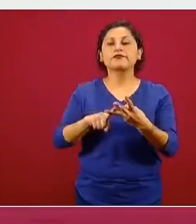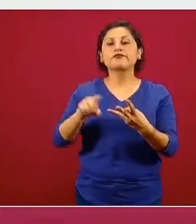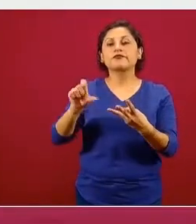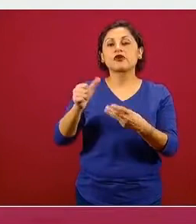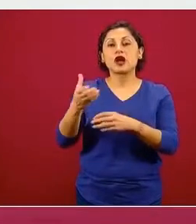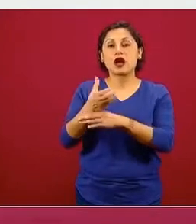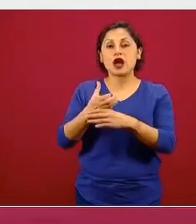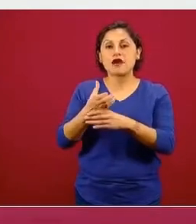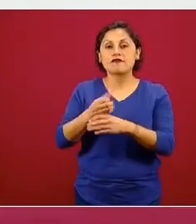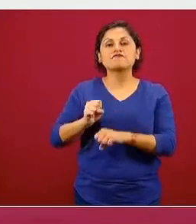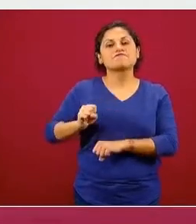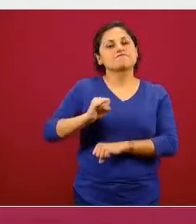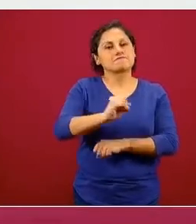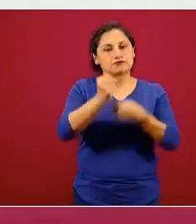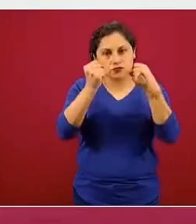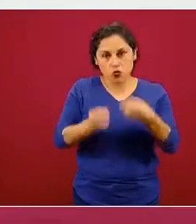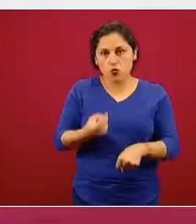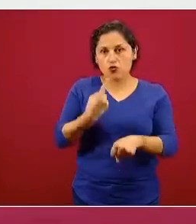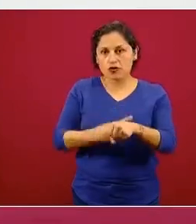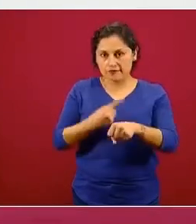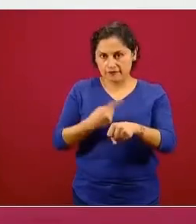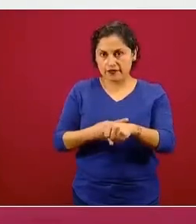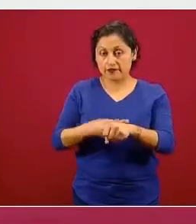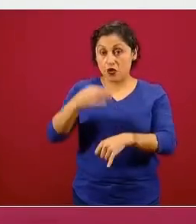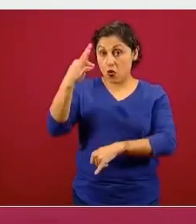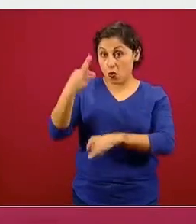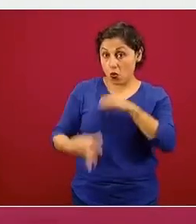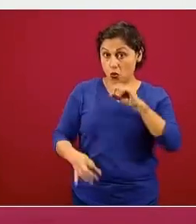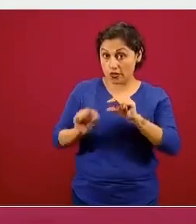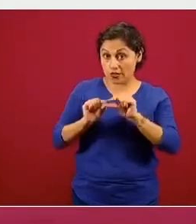ya confirmadas. Y finalmente en la línea verde